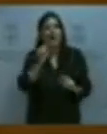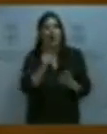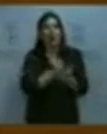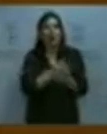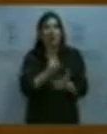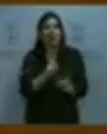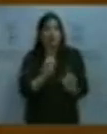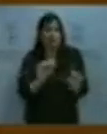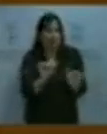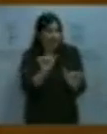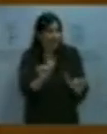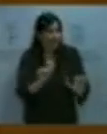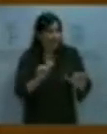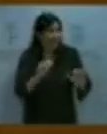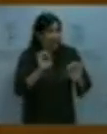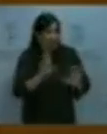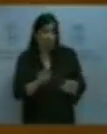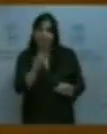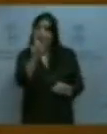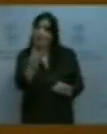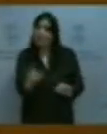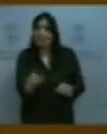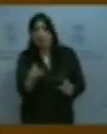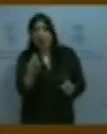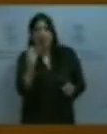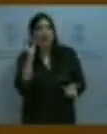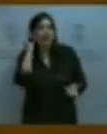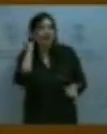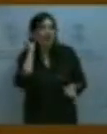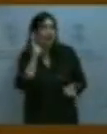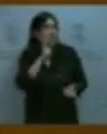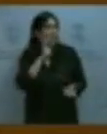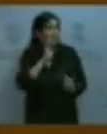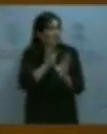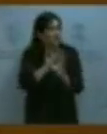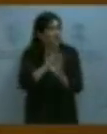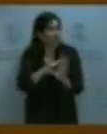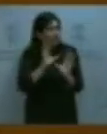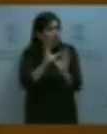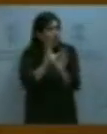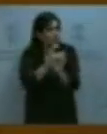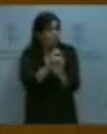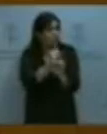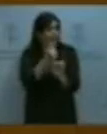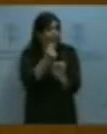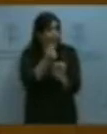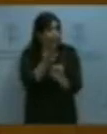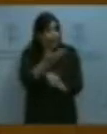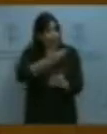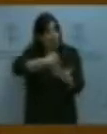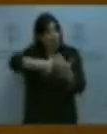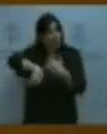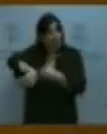una pícara que transfería dinero a un señor. Lo que no pueden